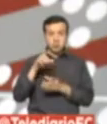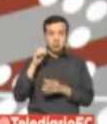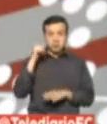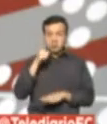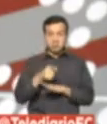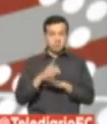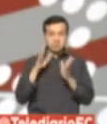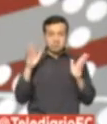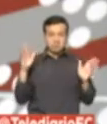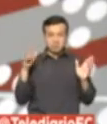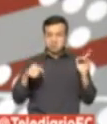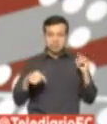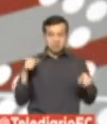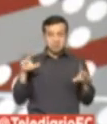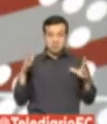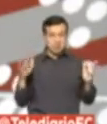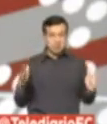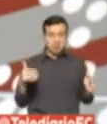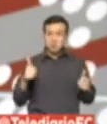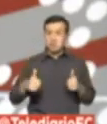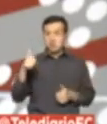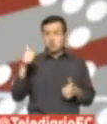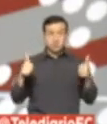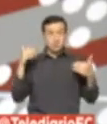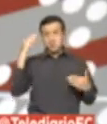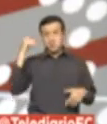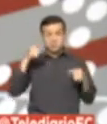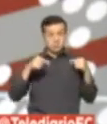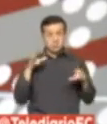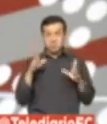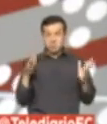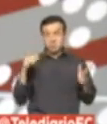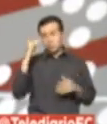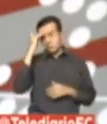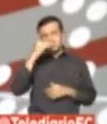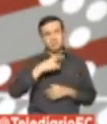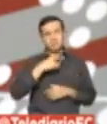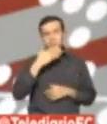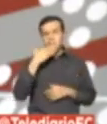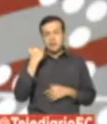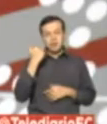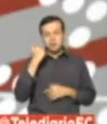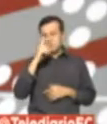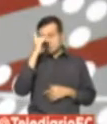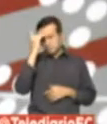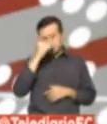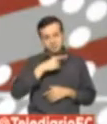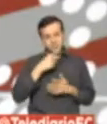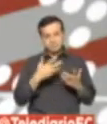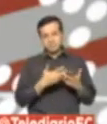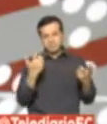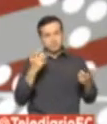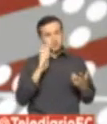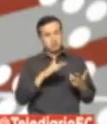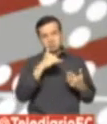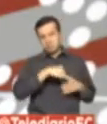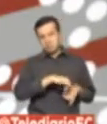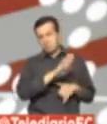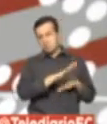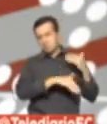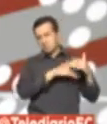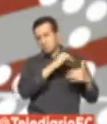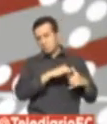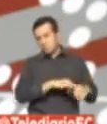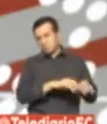órdenes absolutamente de ningún jerarca en la política, decidimos abrirnos y que continúen ellos en el